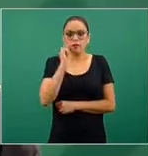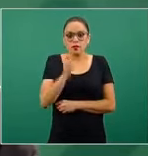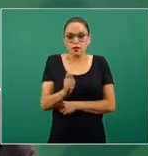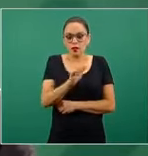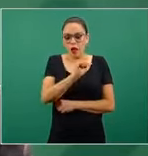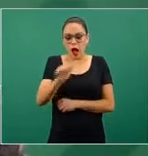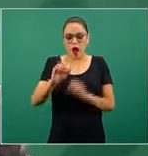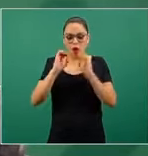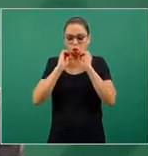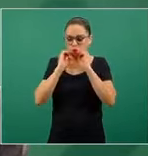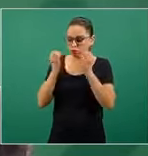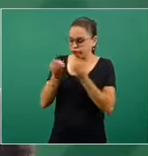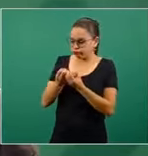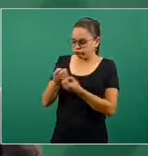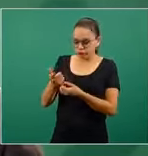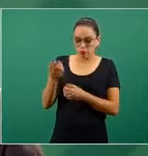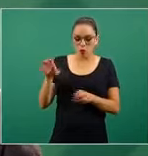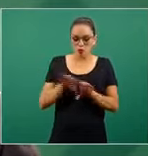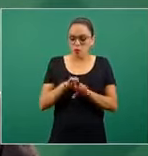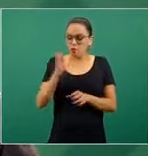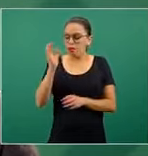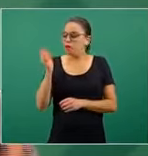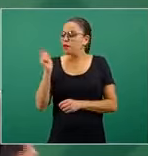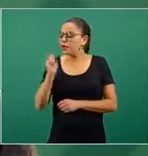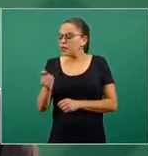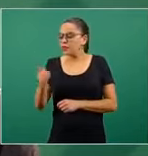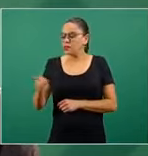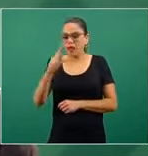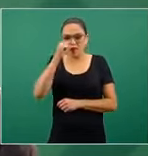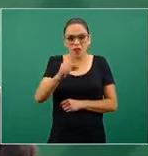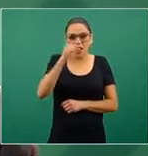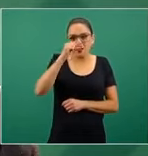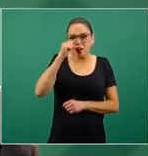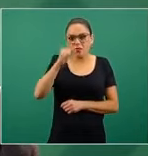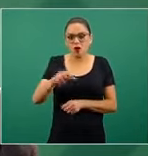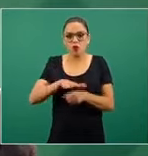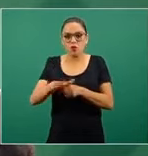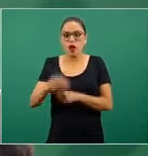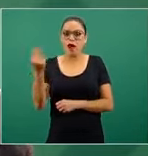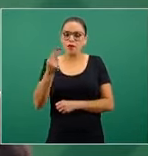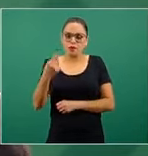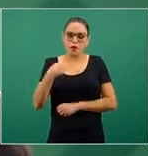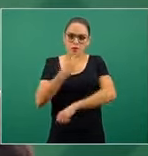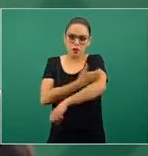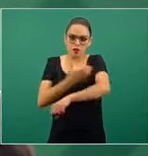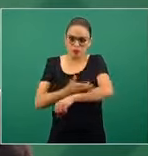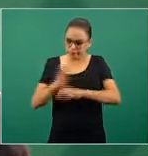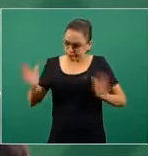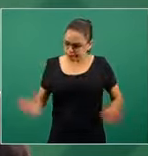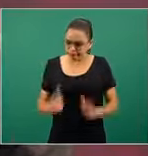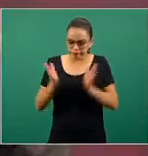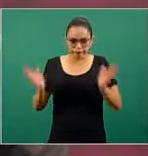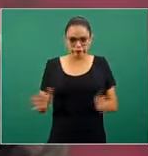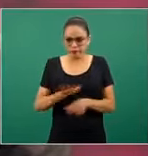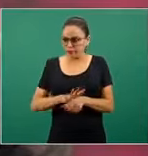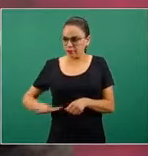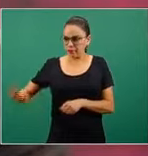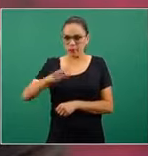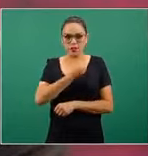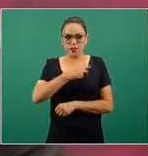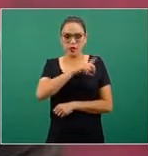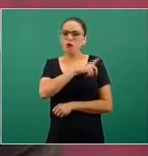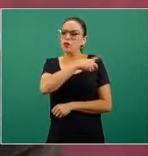operativa se pudo haber relajado la disciplina y lograr estimular a nuestras compañeras y compañeros a que mantengan ese